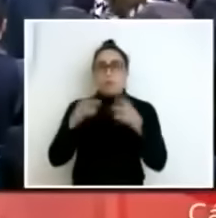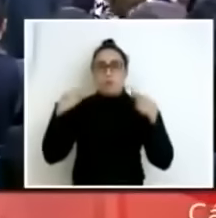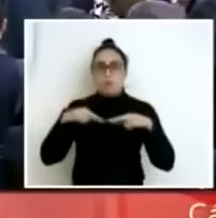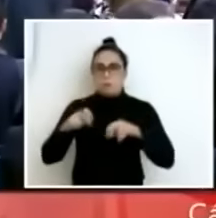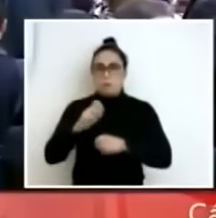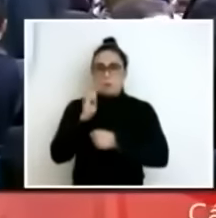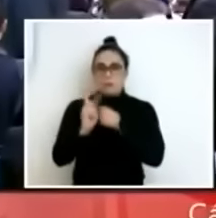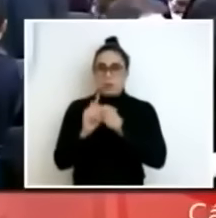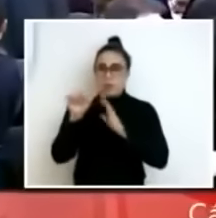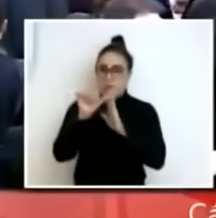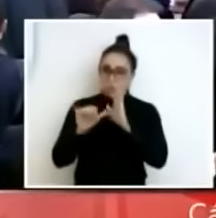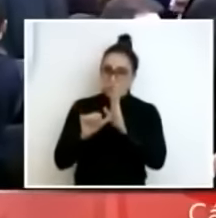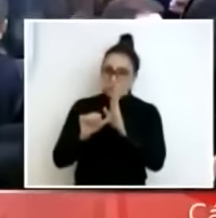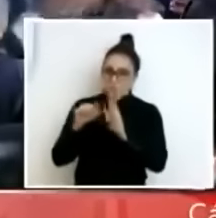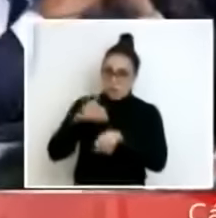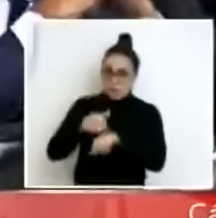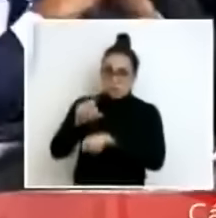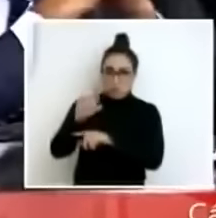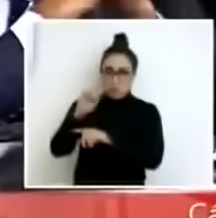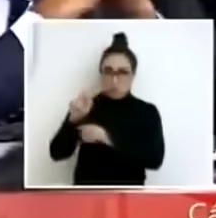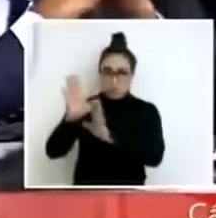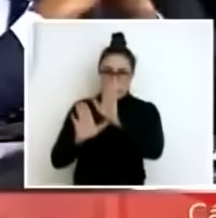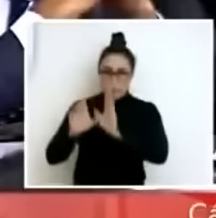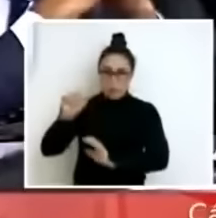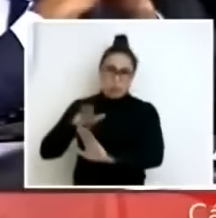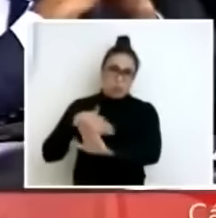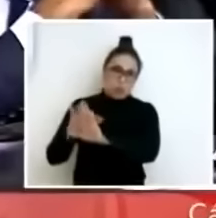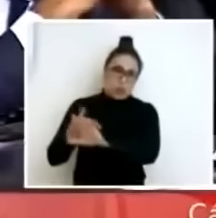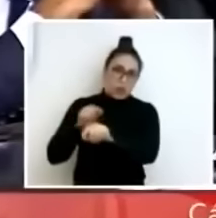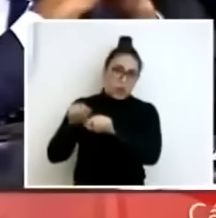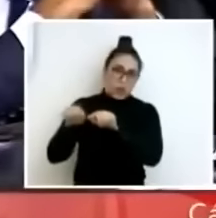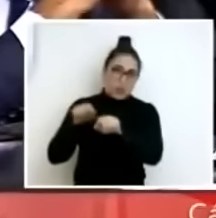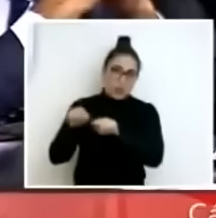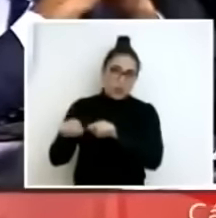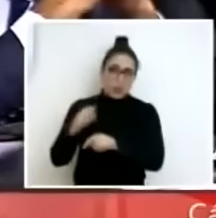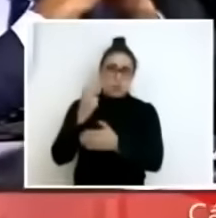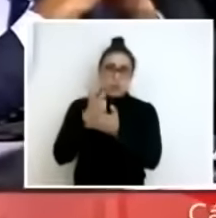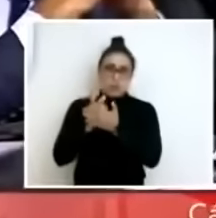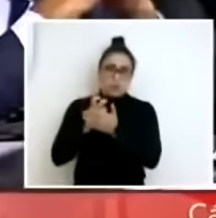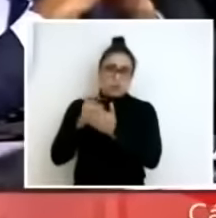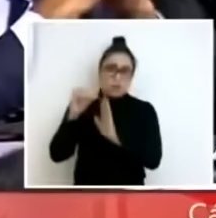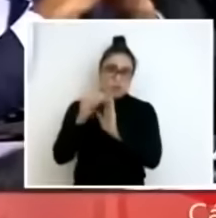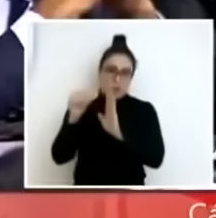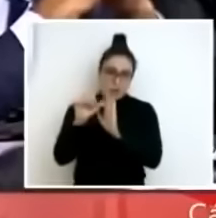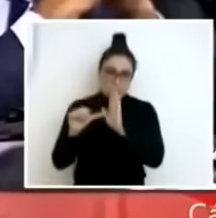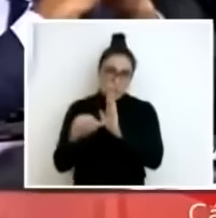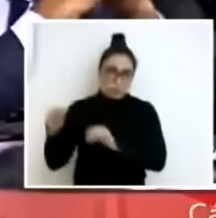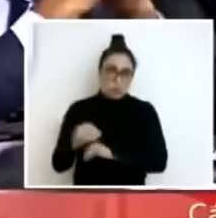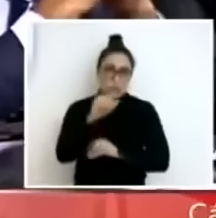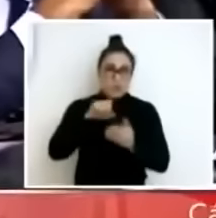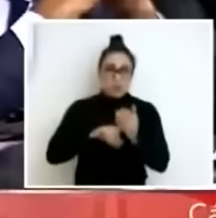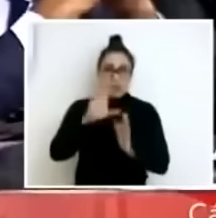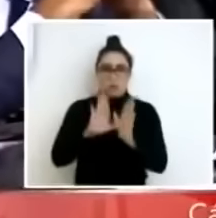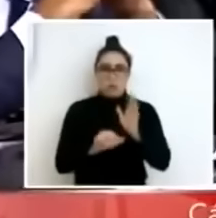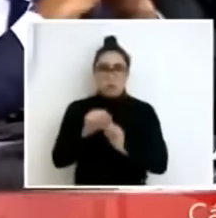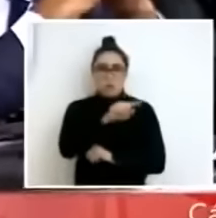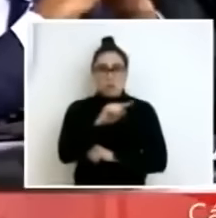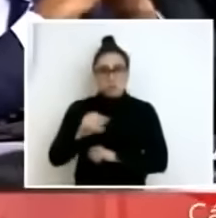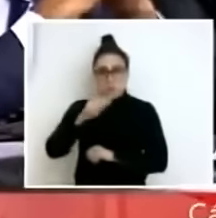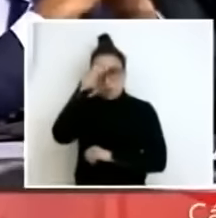al artículo 39 constitucional esa Norma fundacional porar casos jacobina